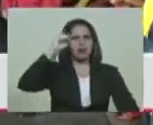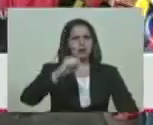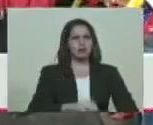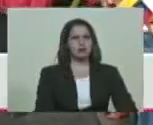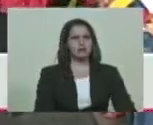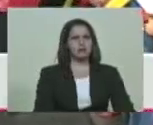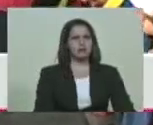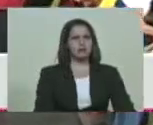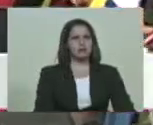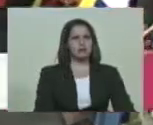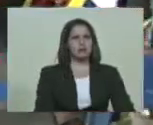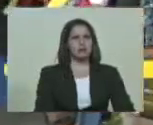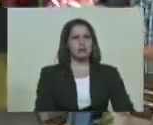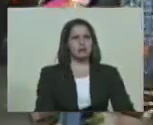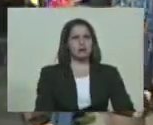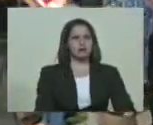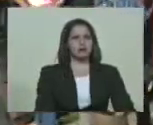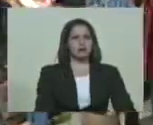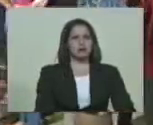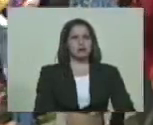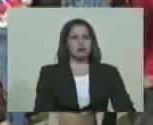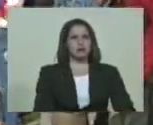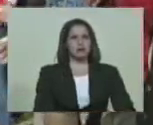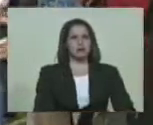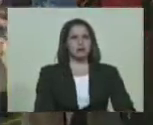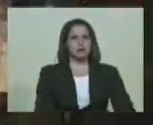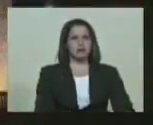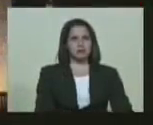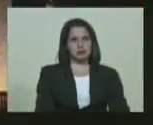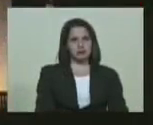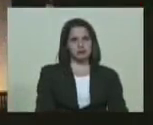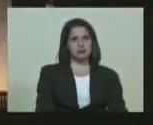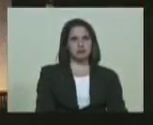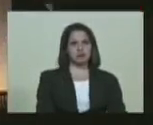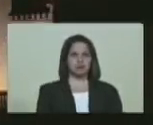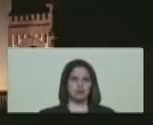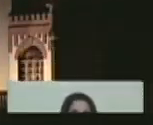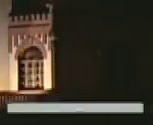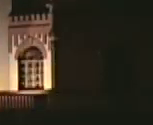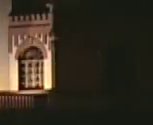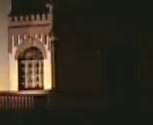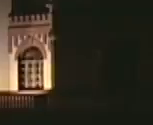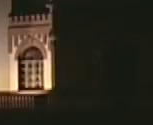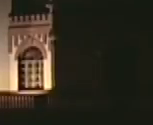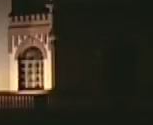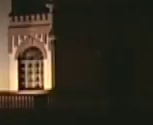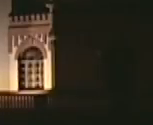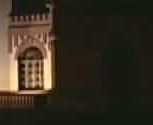¡Diana Carabobo! ¡Victoria! ¡Victoria! ¡Victoria!